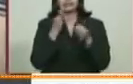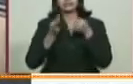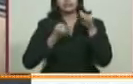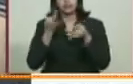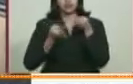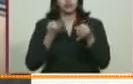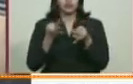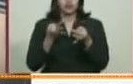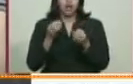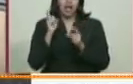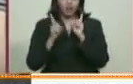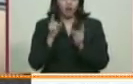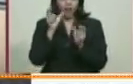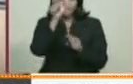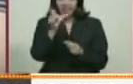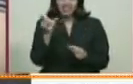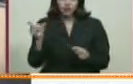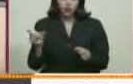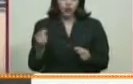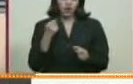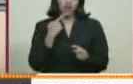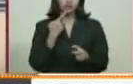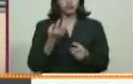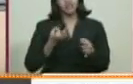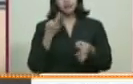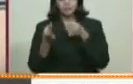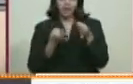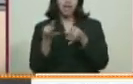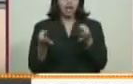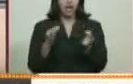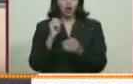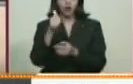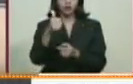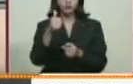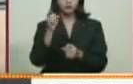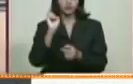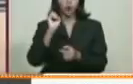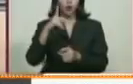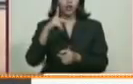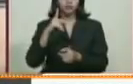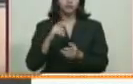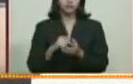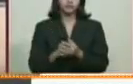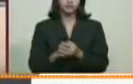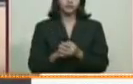Alguna gente dice que declaran, ok, declaran, pero